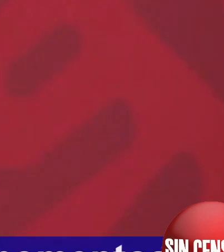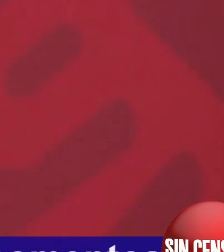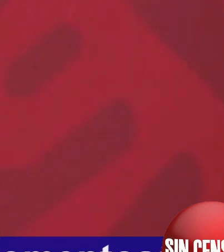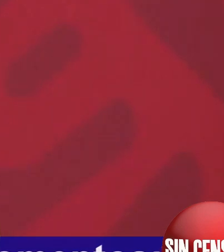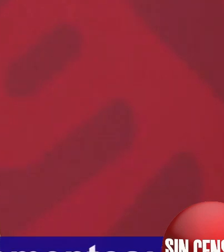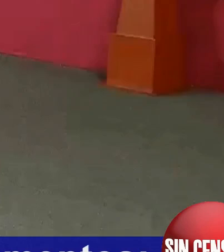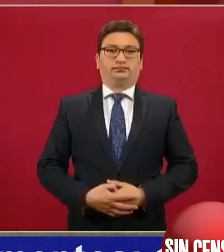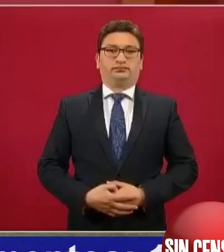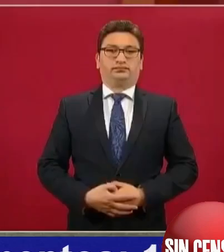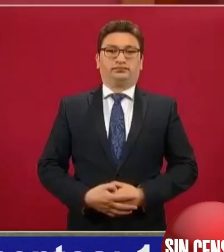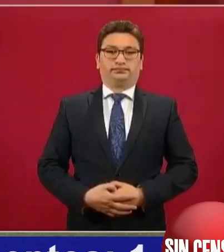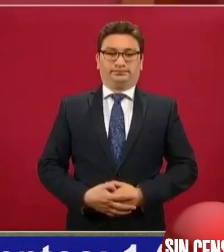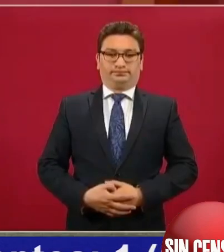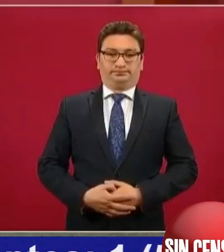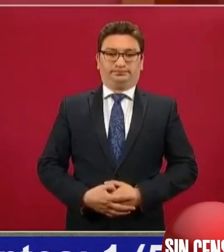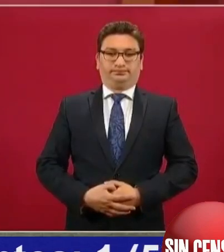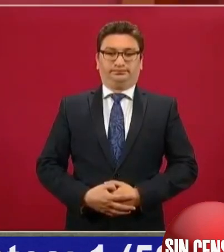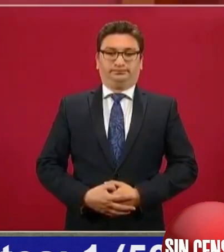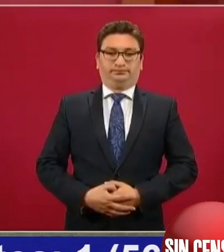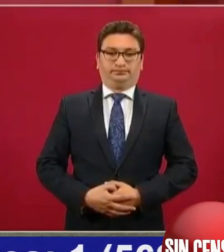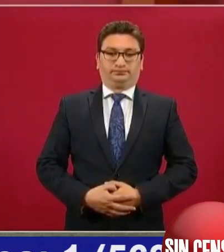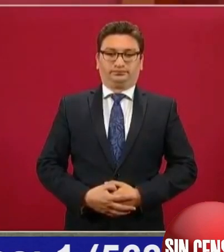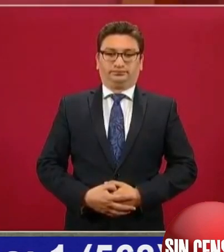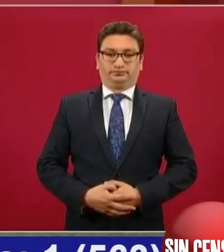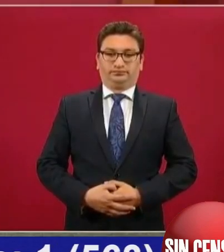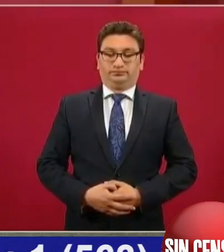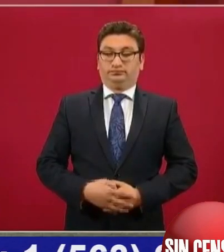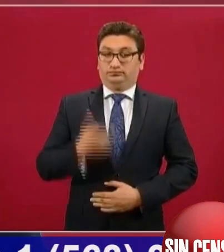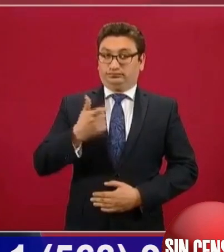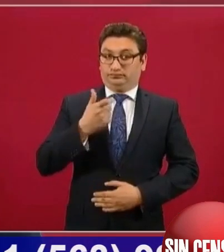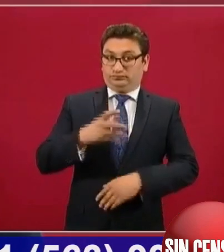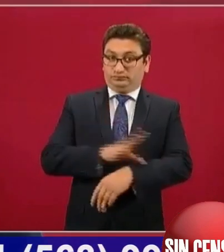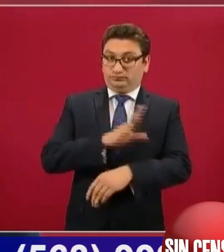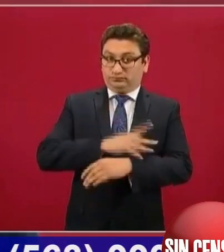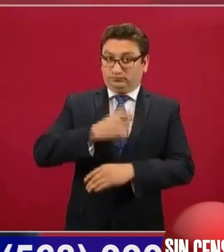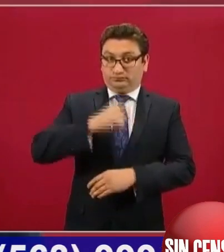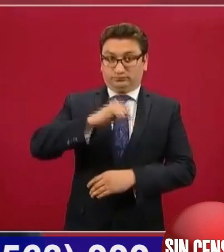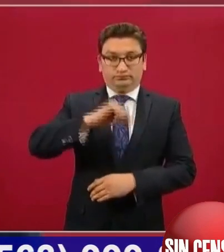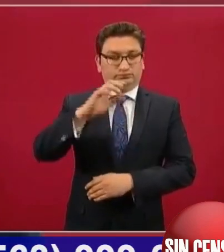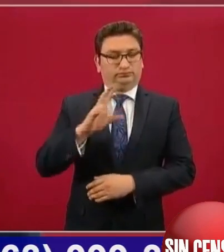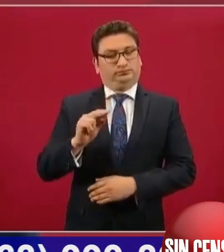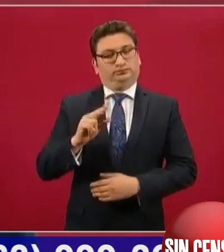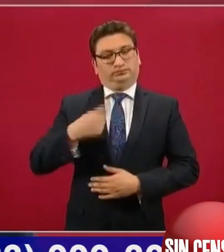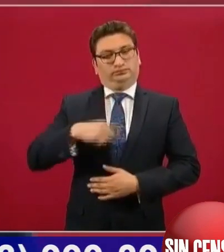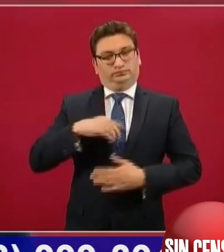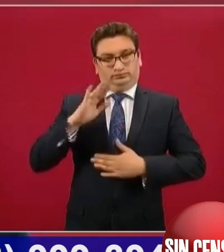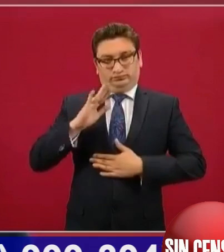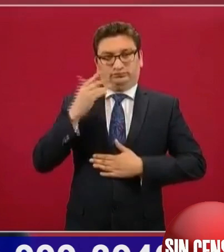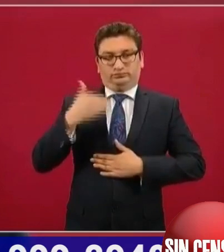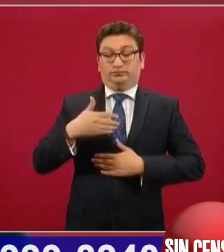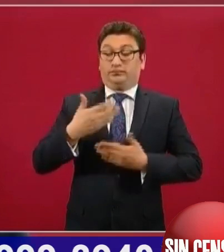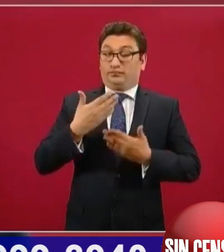los precios de los energéticos, que hasta ahora no han aumentado